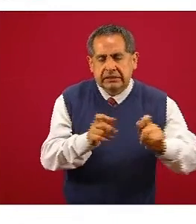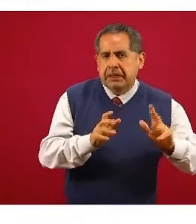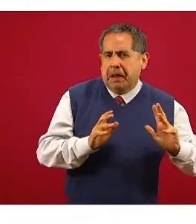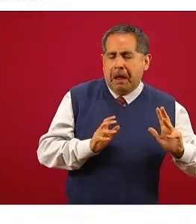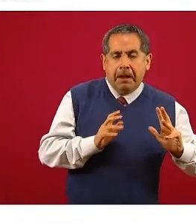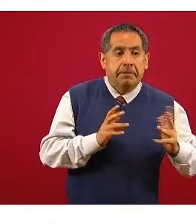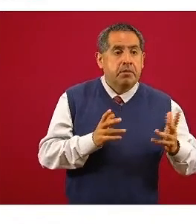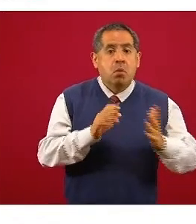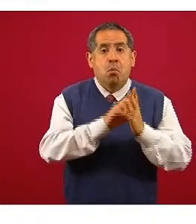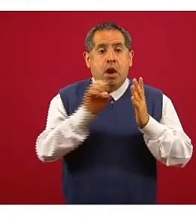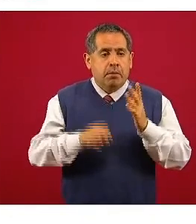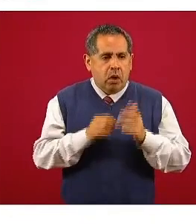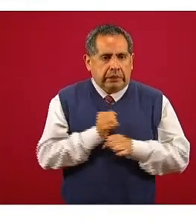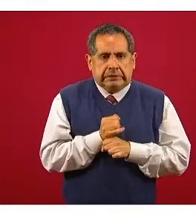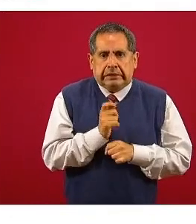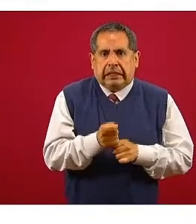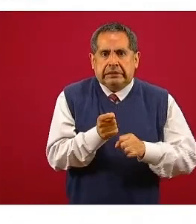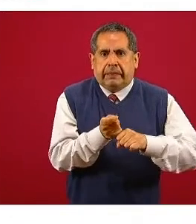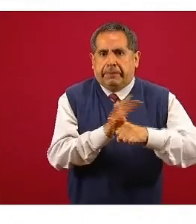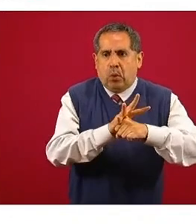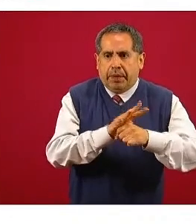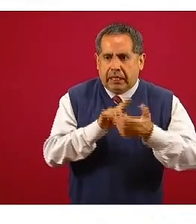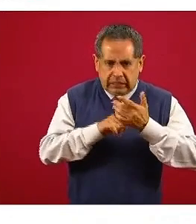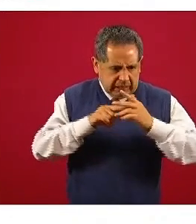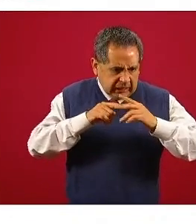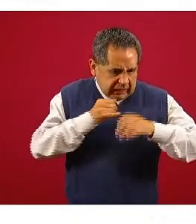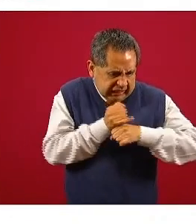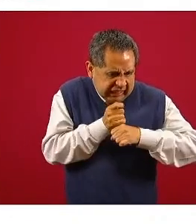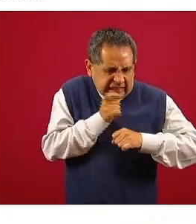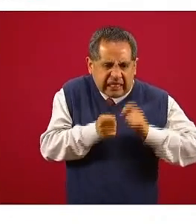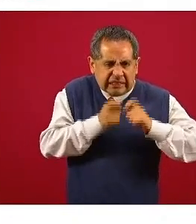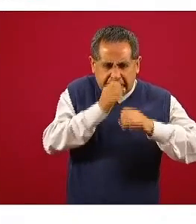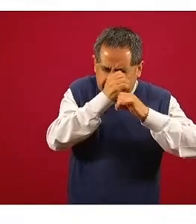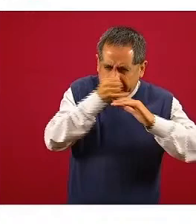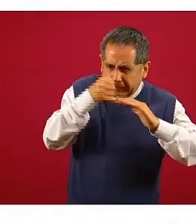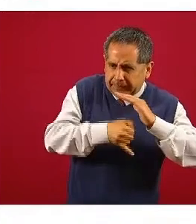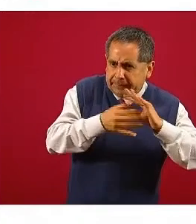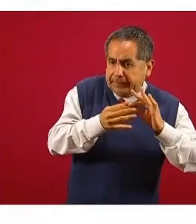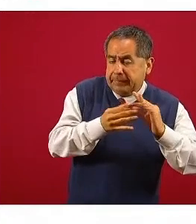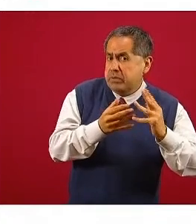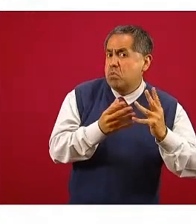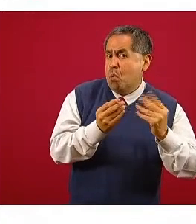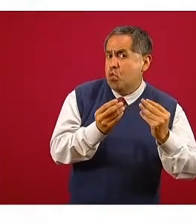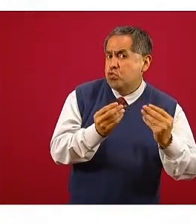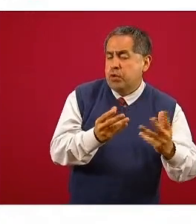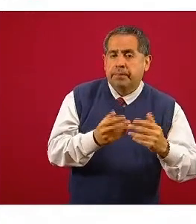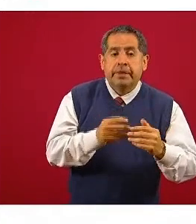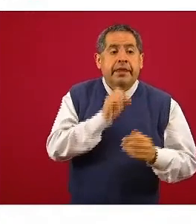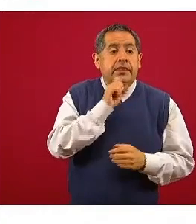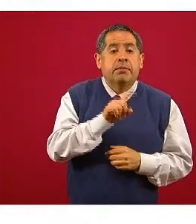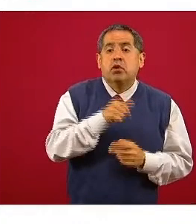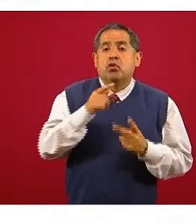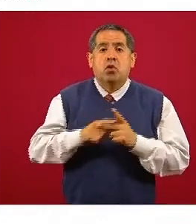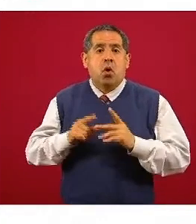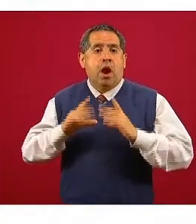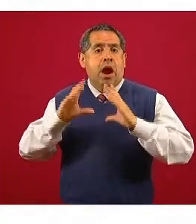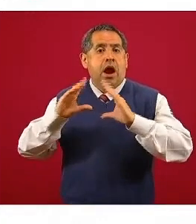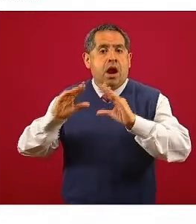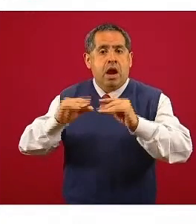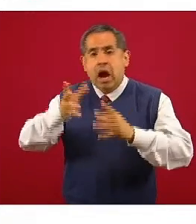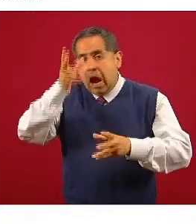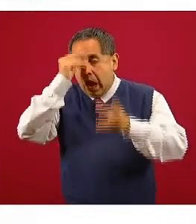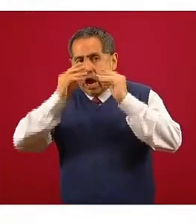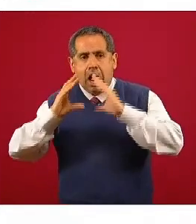en investigar a este virus. También una muy importante, la capacitación. Sin